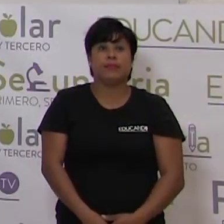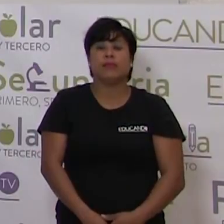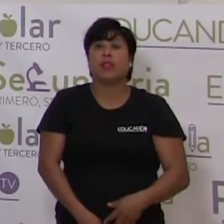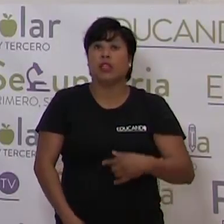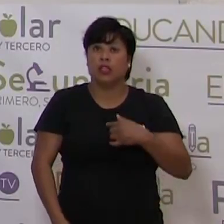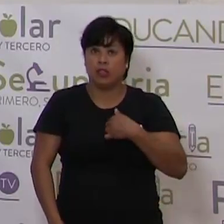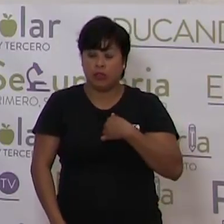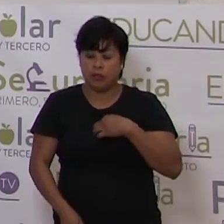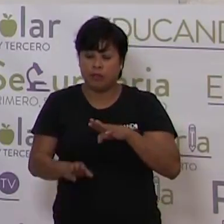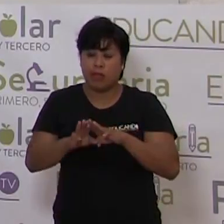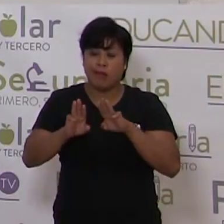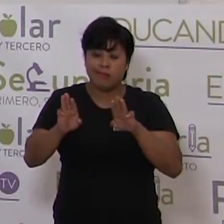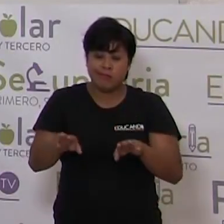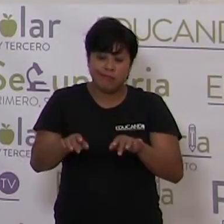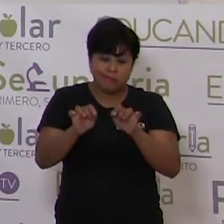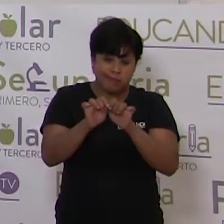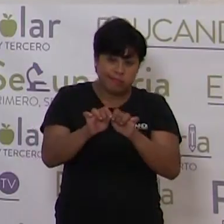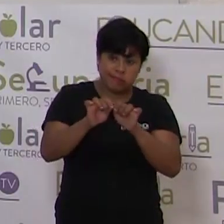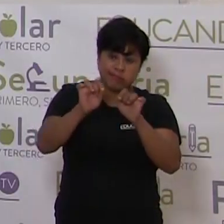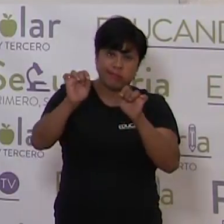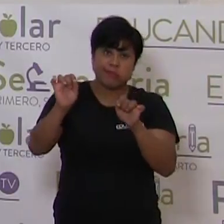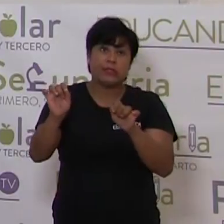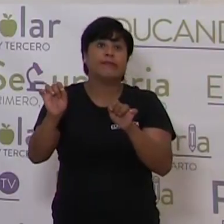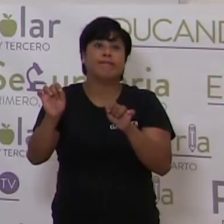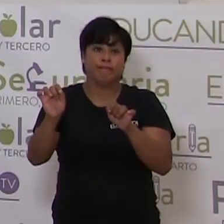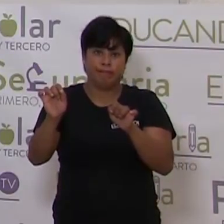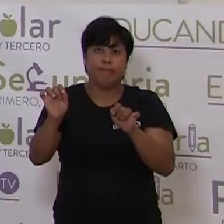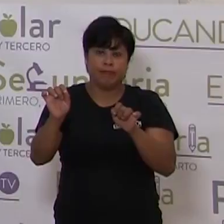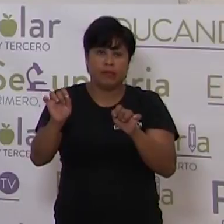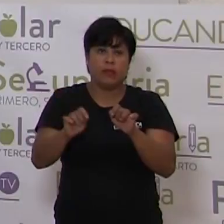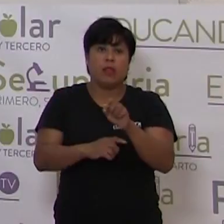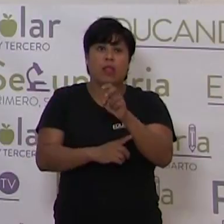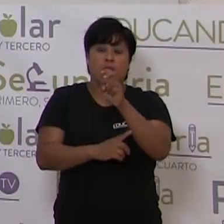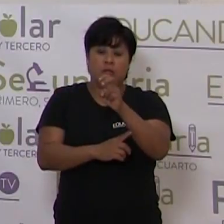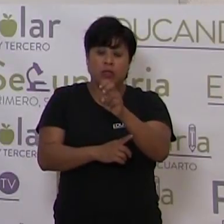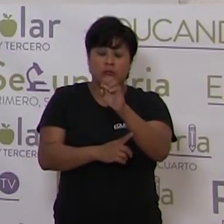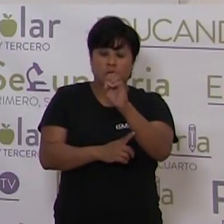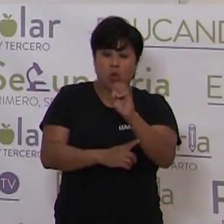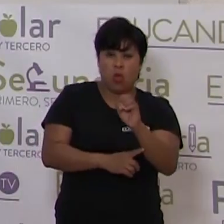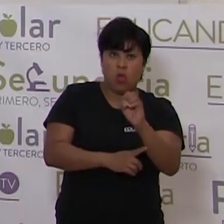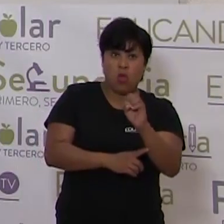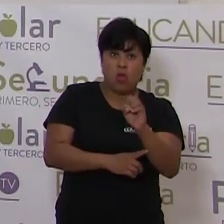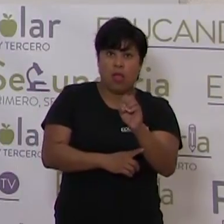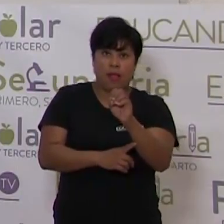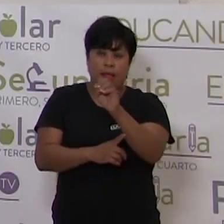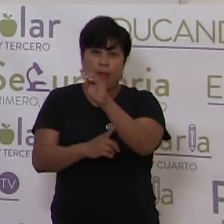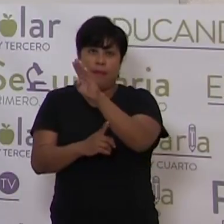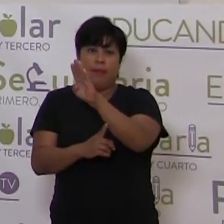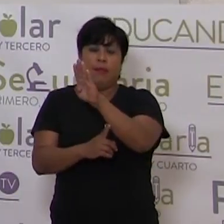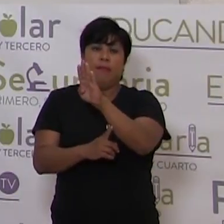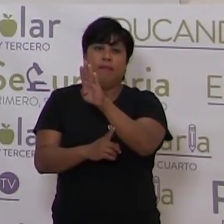yo voy a medir cuánto tiene de O a D,